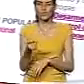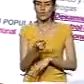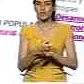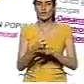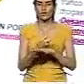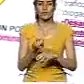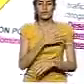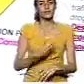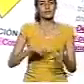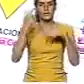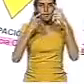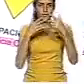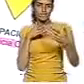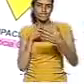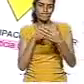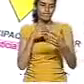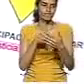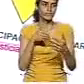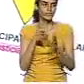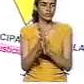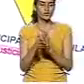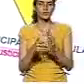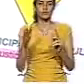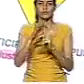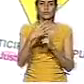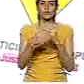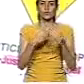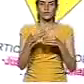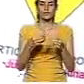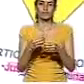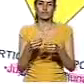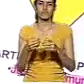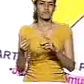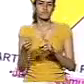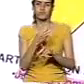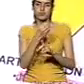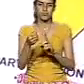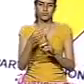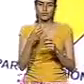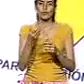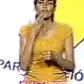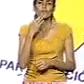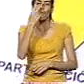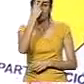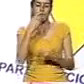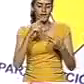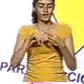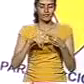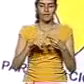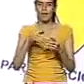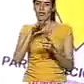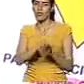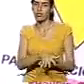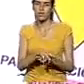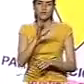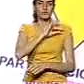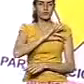Chávez? Atacar las causas que generan el delito. ¿Cuáles son las causas? Pobreza, exclusión